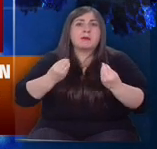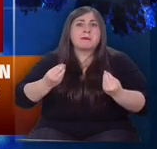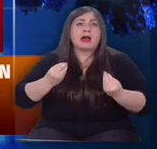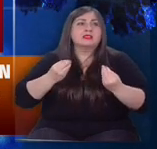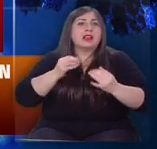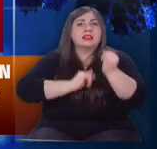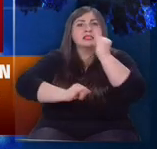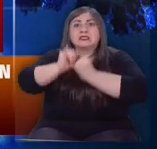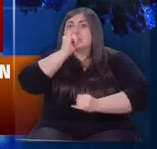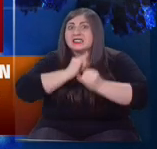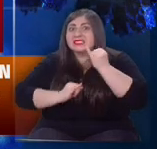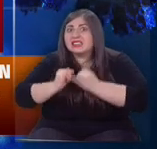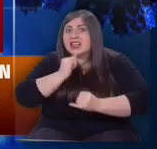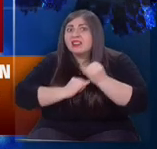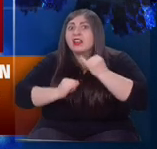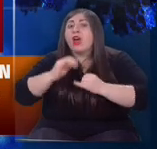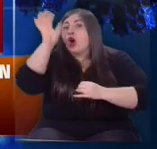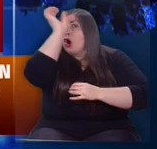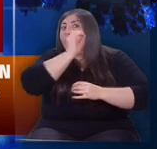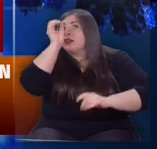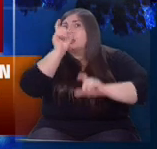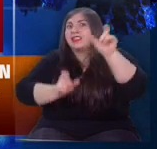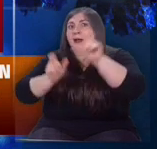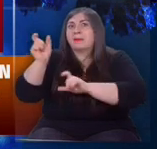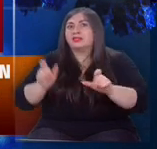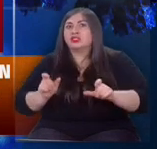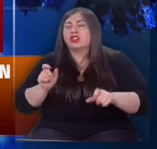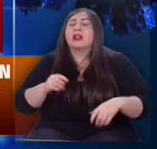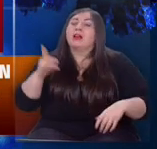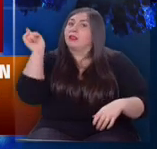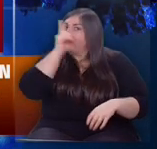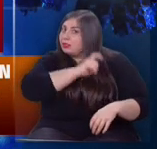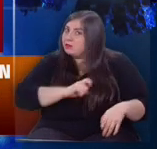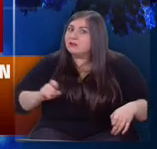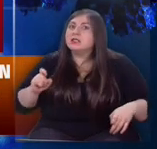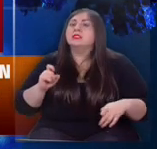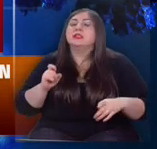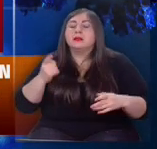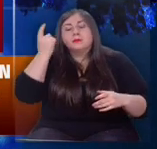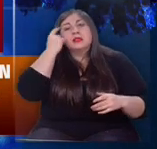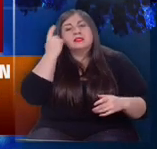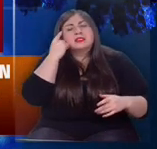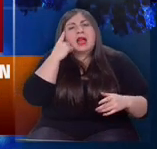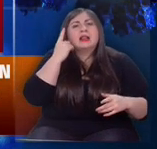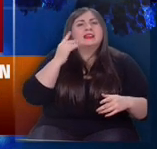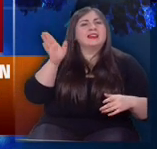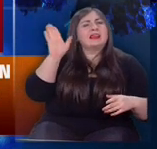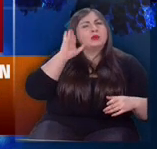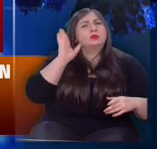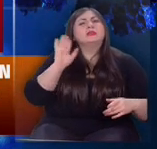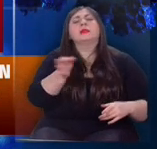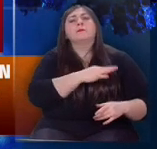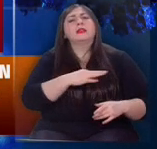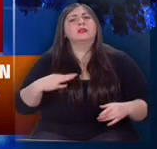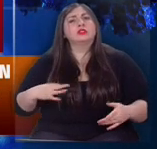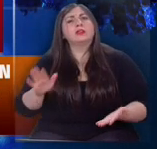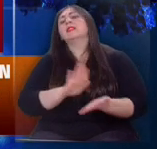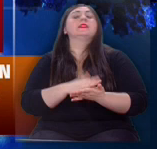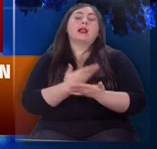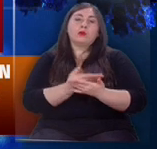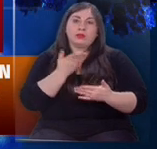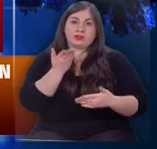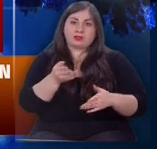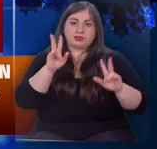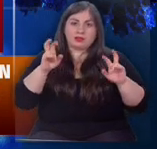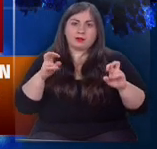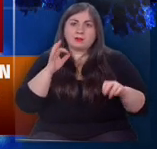redes sociales, con la opinión de la gente, va a ser bastante complejo pensar en algún... Escuché al ministro de Salud sobre este tema, señalar que